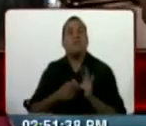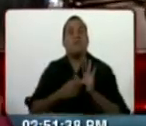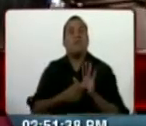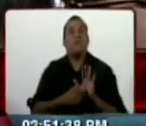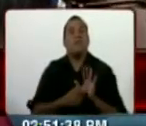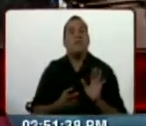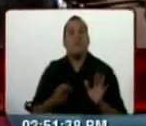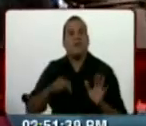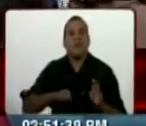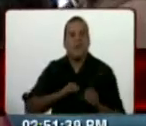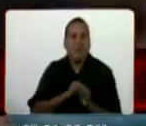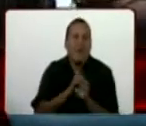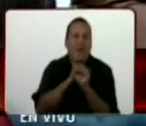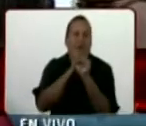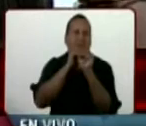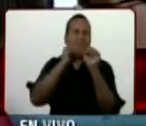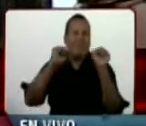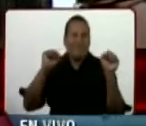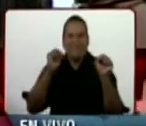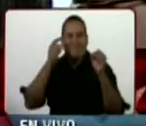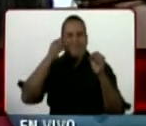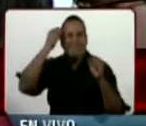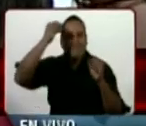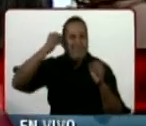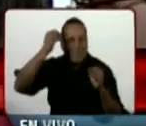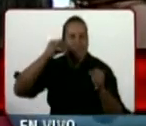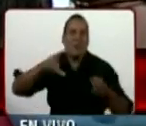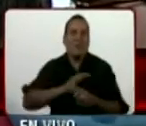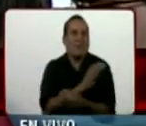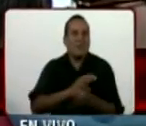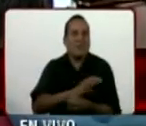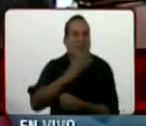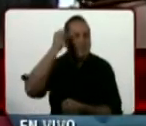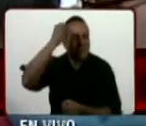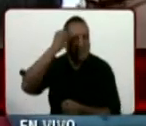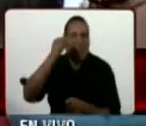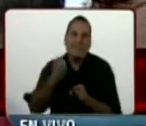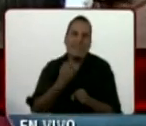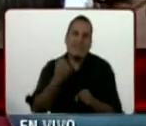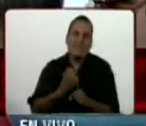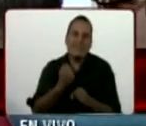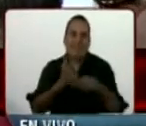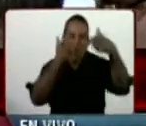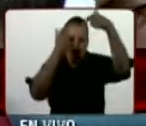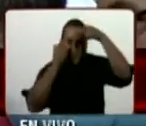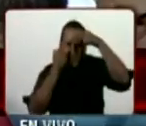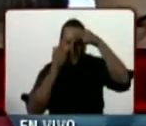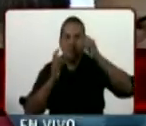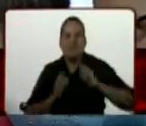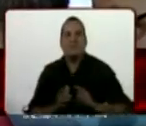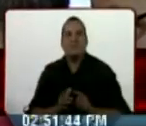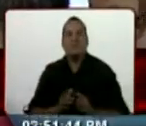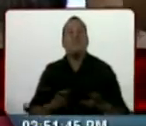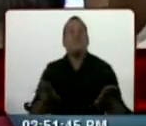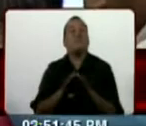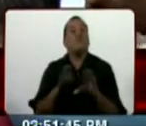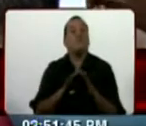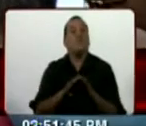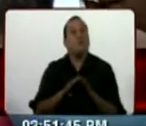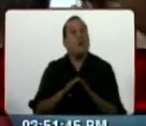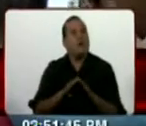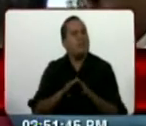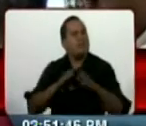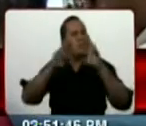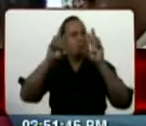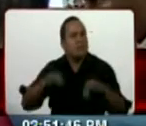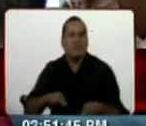había amanecido con el pensamiento, con el canto, con la obra de Hugo Chávez Frías. Decía igualmente que nunca se planteó